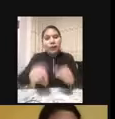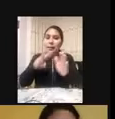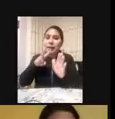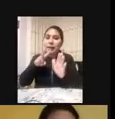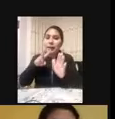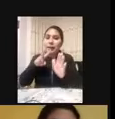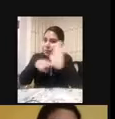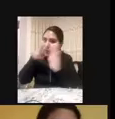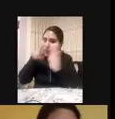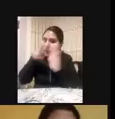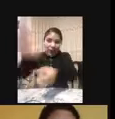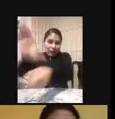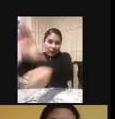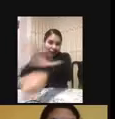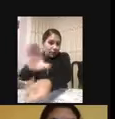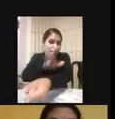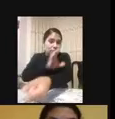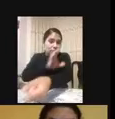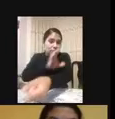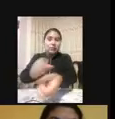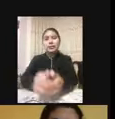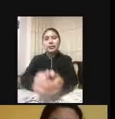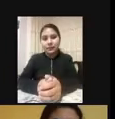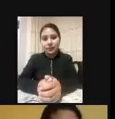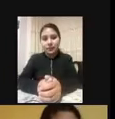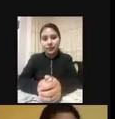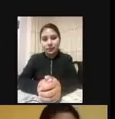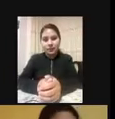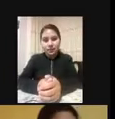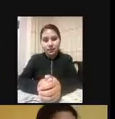nos sirve a estimular otras áreas que nos permite que los